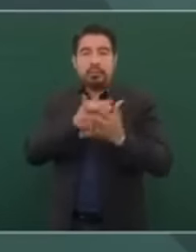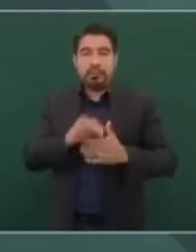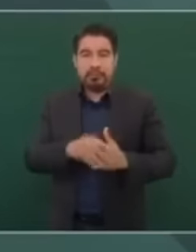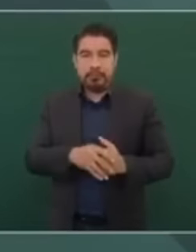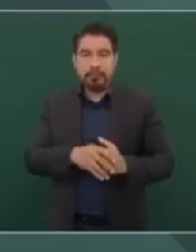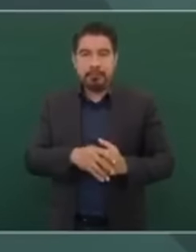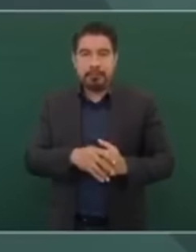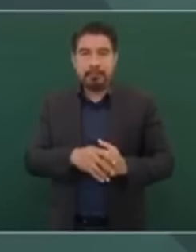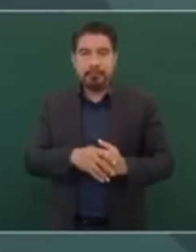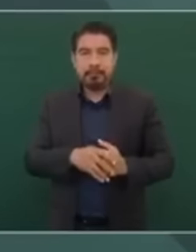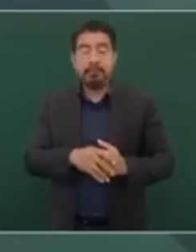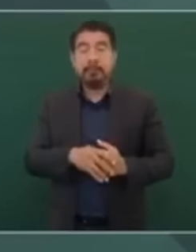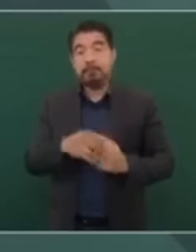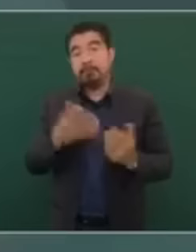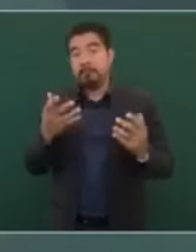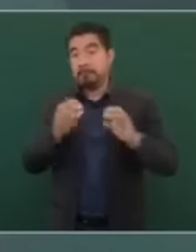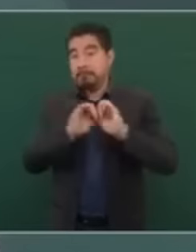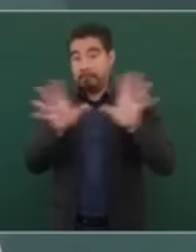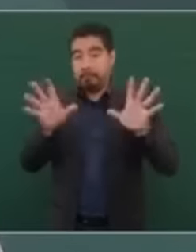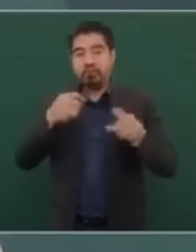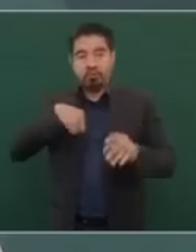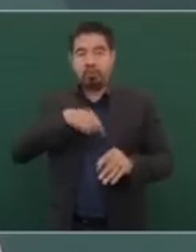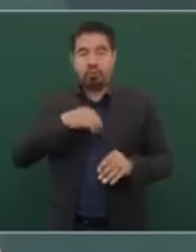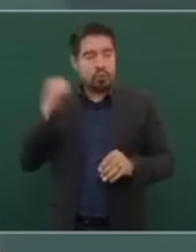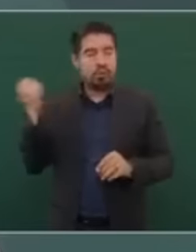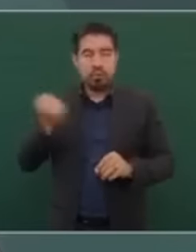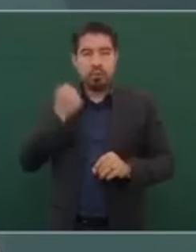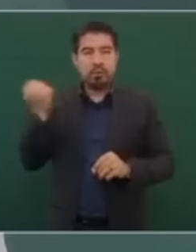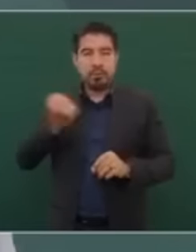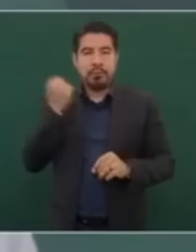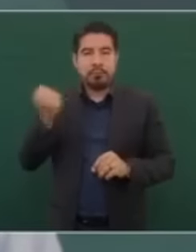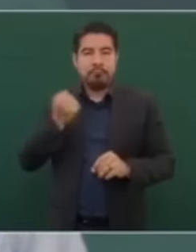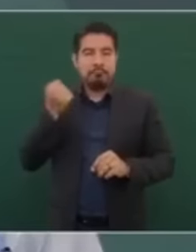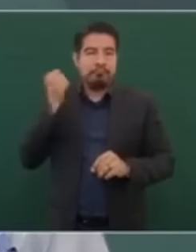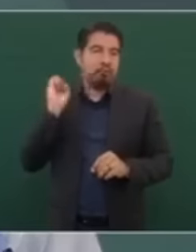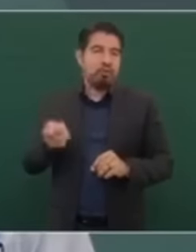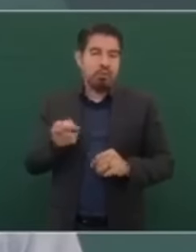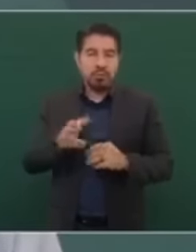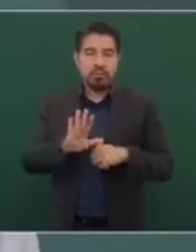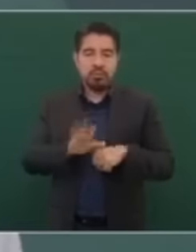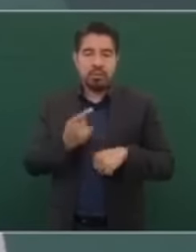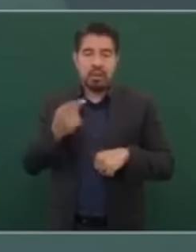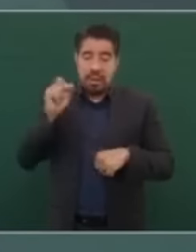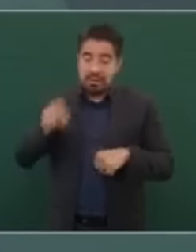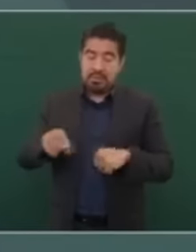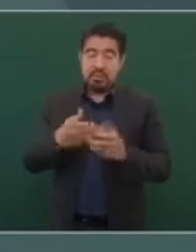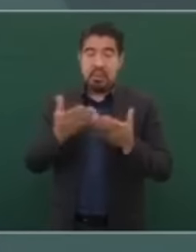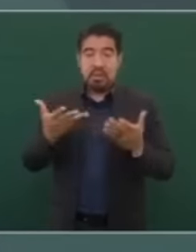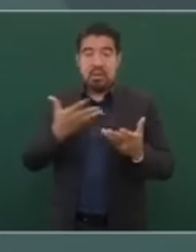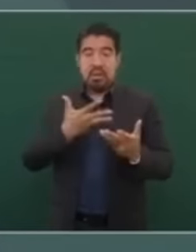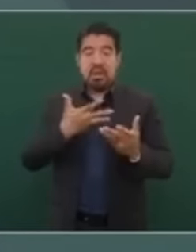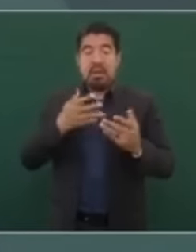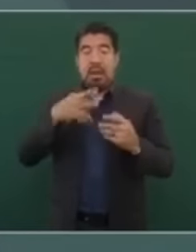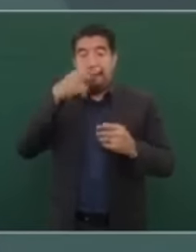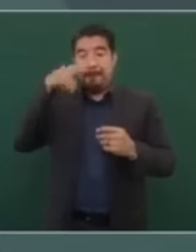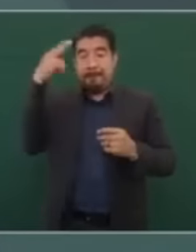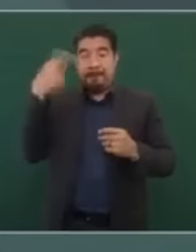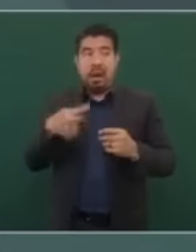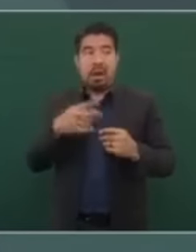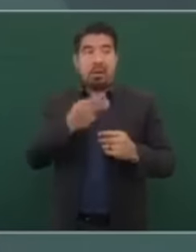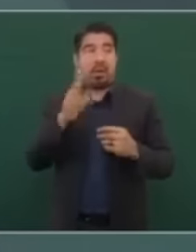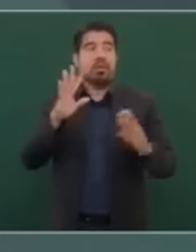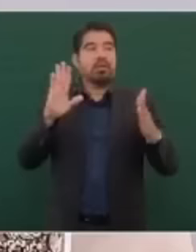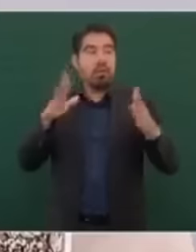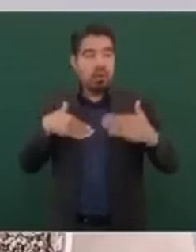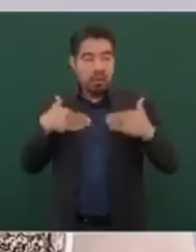afortunadamente, se tiene. Yo le agradezco mucho al pueblo de México por su confianza,